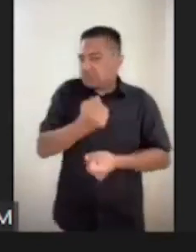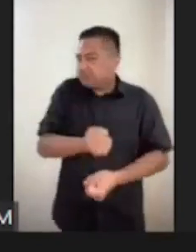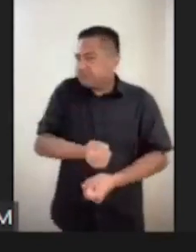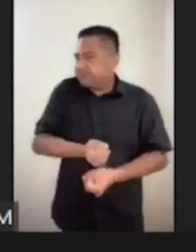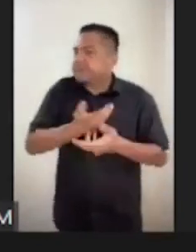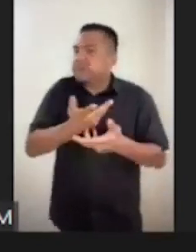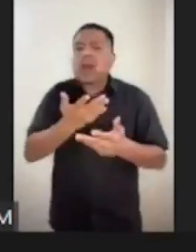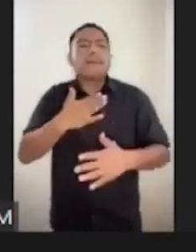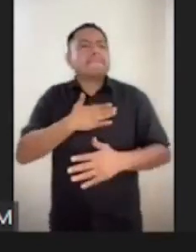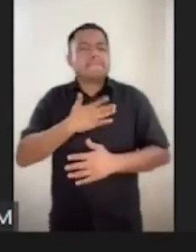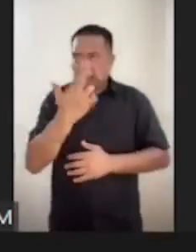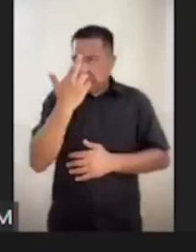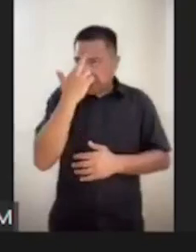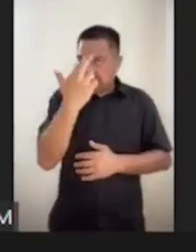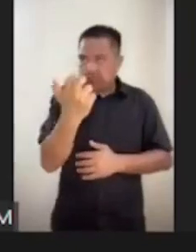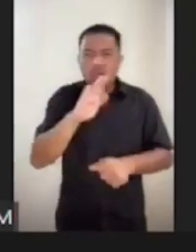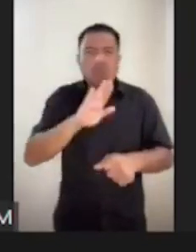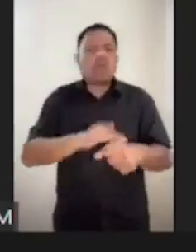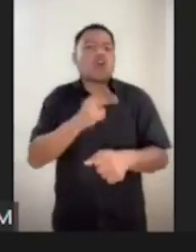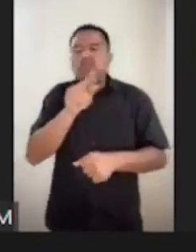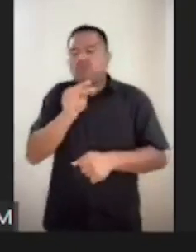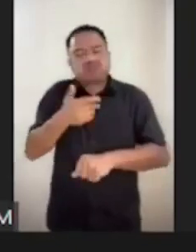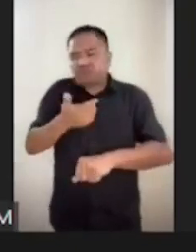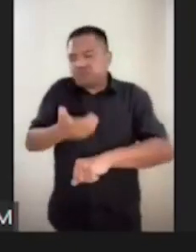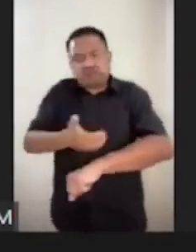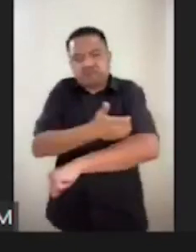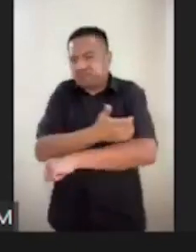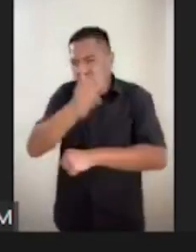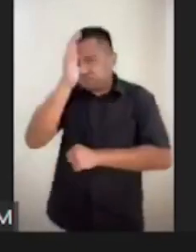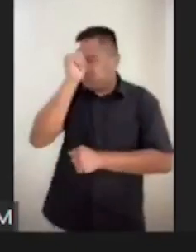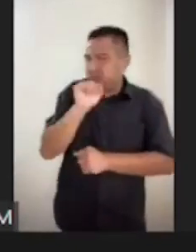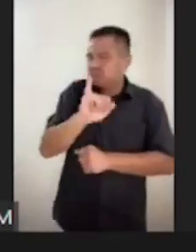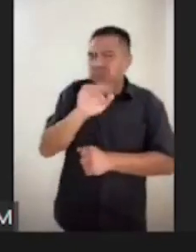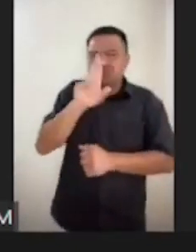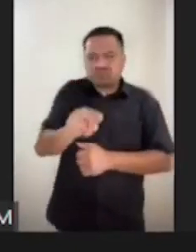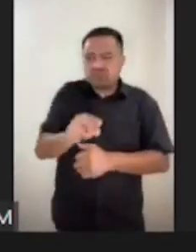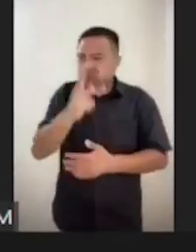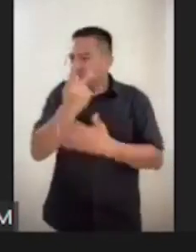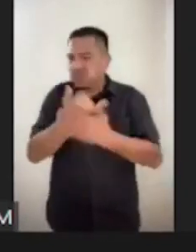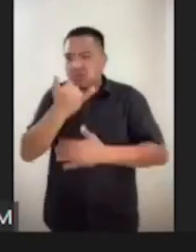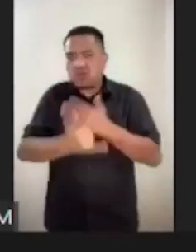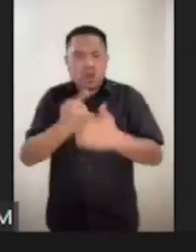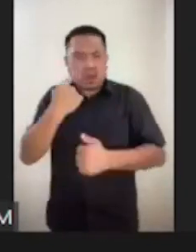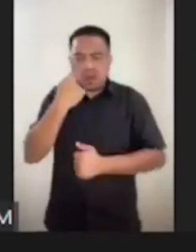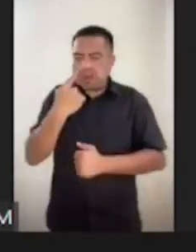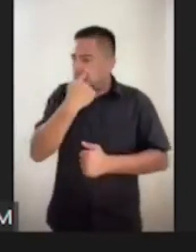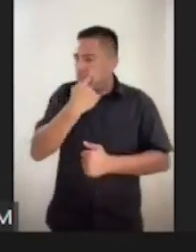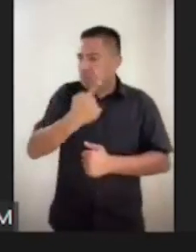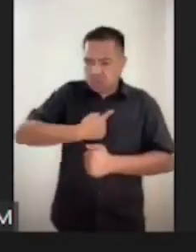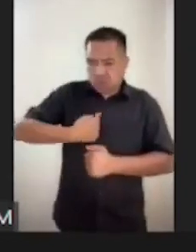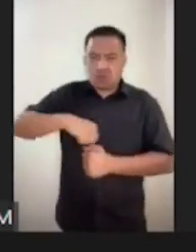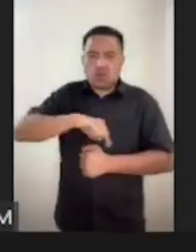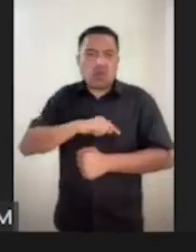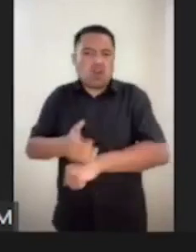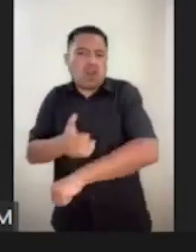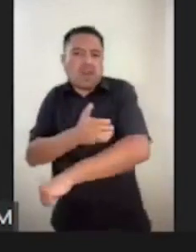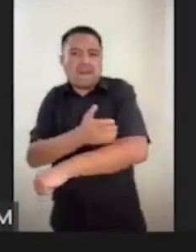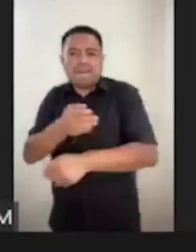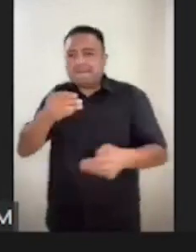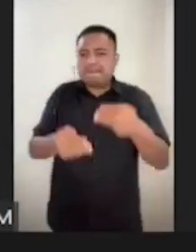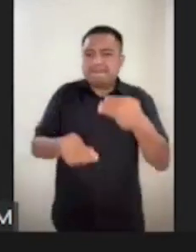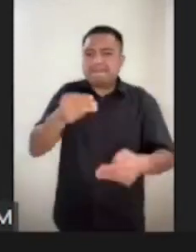las razones por las que no acompañará el proyecto que somete a nuestra consideración la compañera